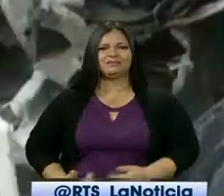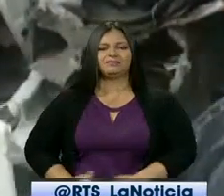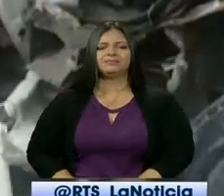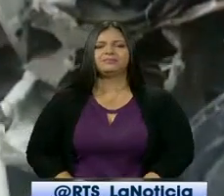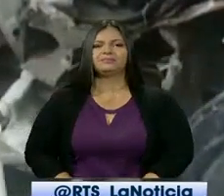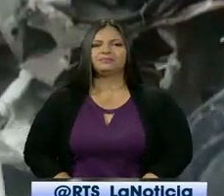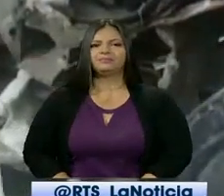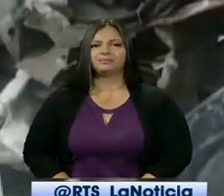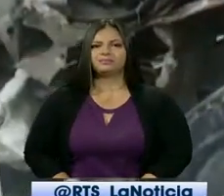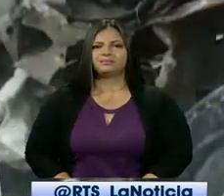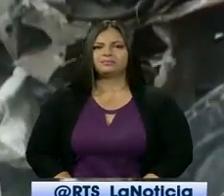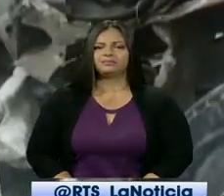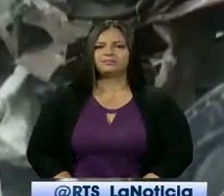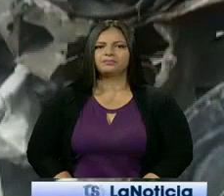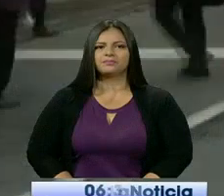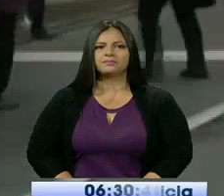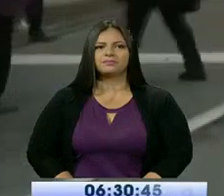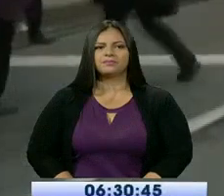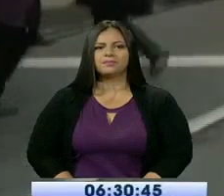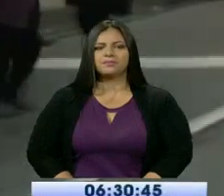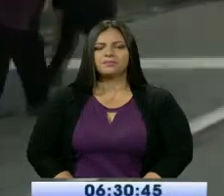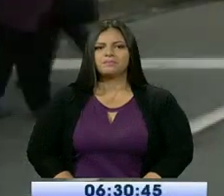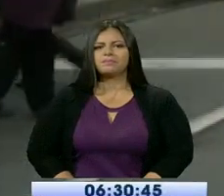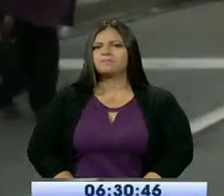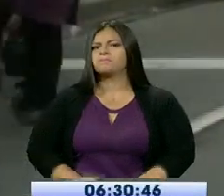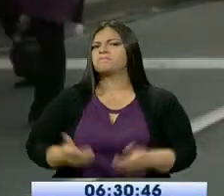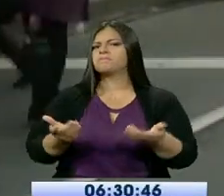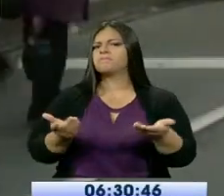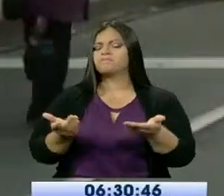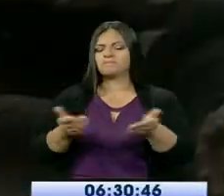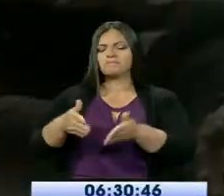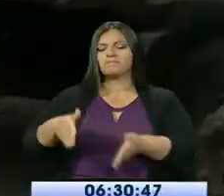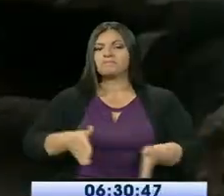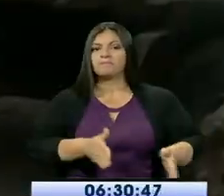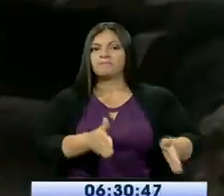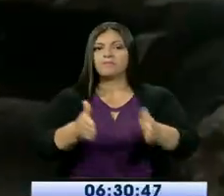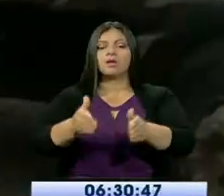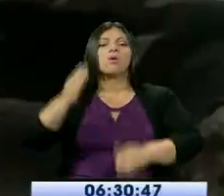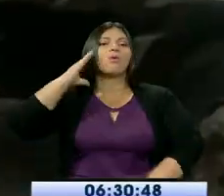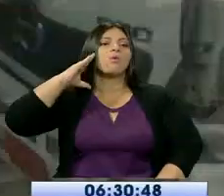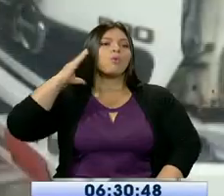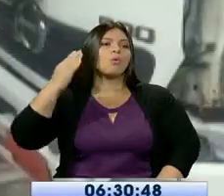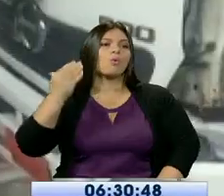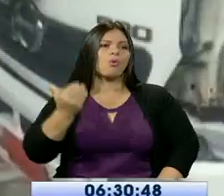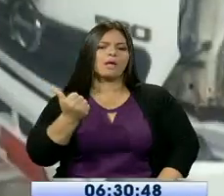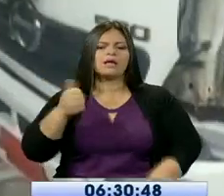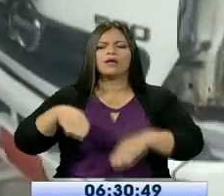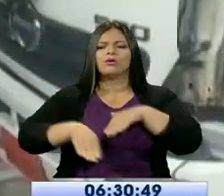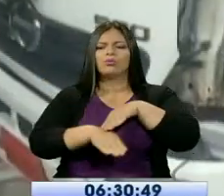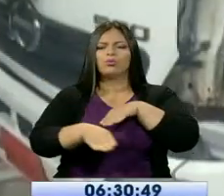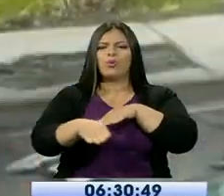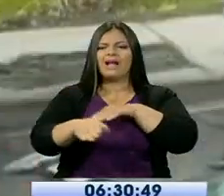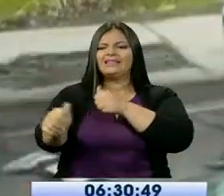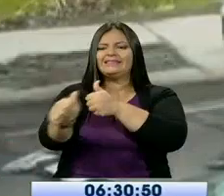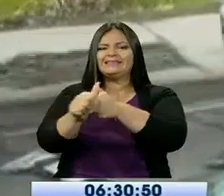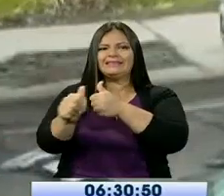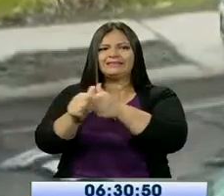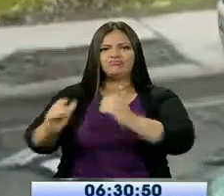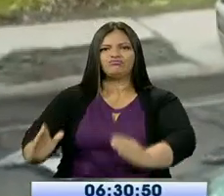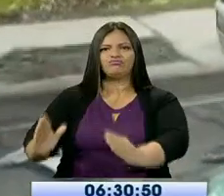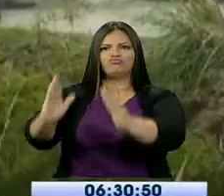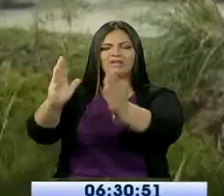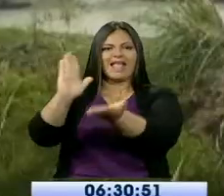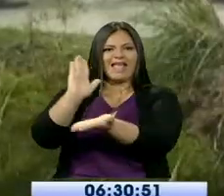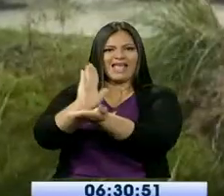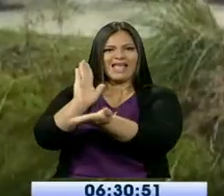Este grave accidente de tránsito ocurrió en la vía Cuenca-Azogues, cerca del hospital del IES. Este lamentable hecho involucró a varios vehículos, entre ellos 2